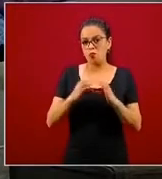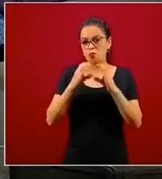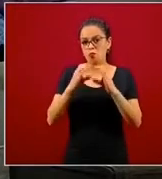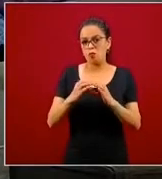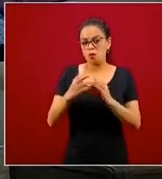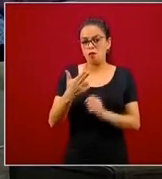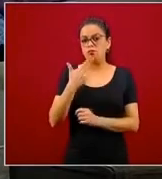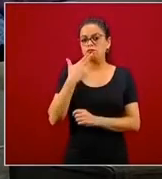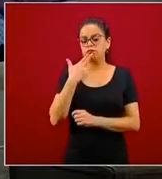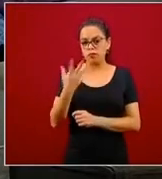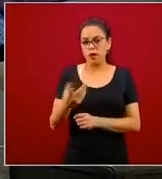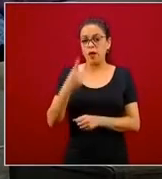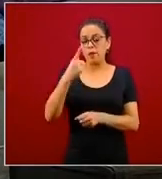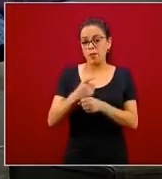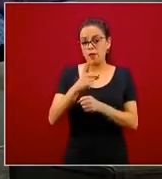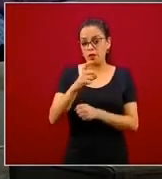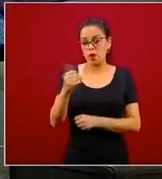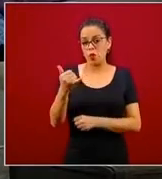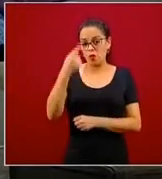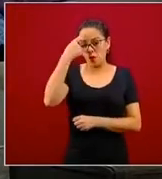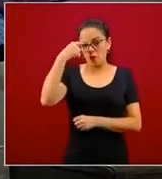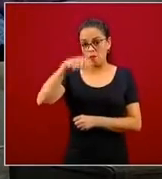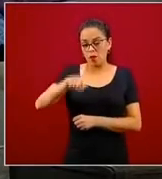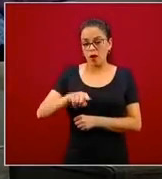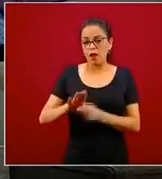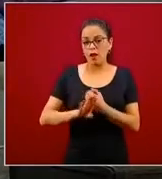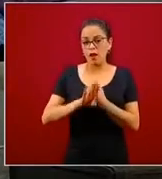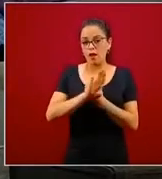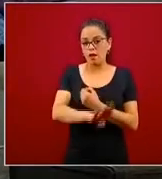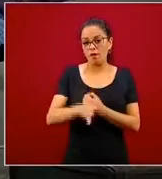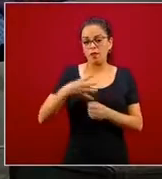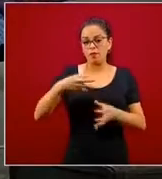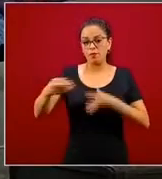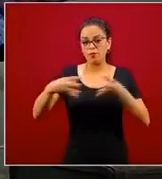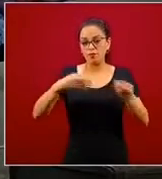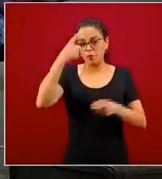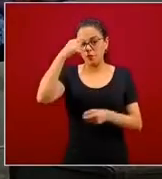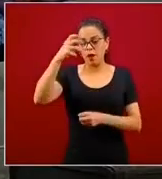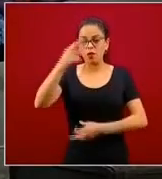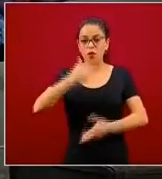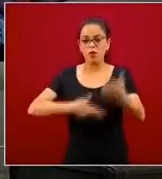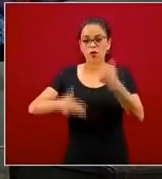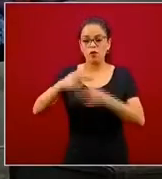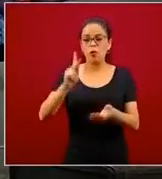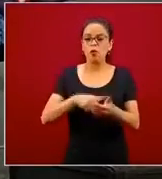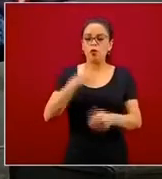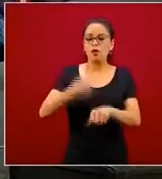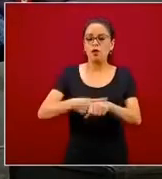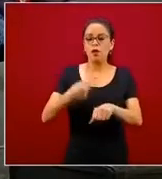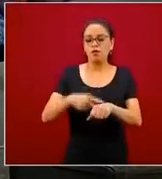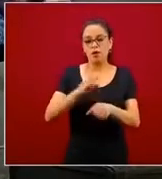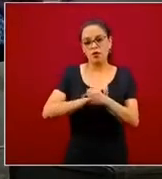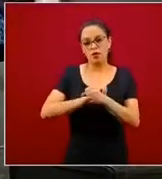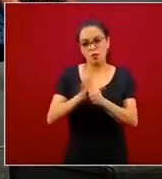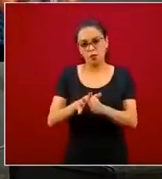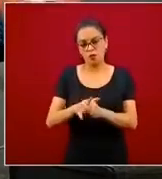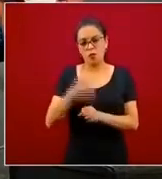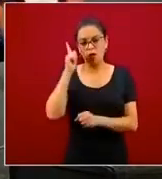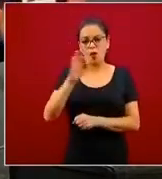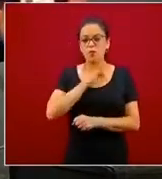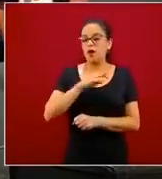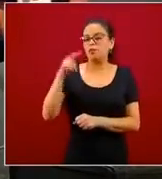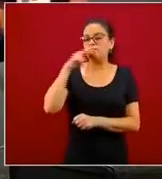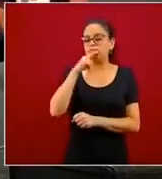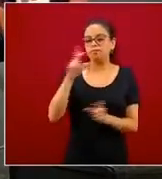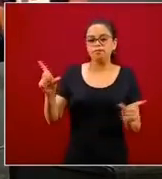junio forget about con la until intención de evitar June el 1st contagio in y order hacer to un rebrote. avoid Si nos contagion pudiera and a ejemplificar resurgence de of forma COVID? rápida, Could you